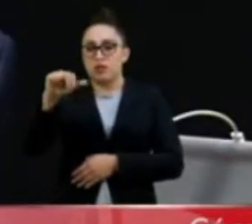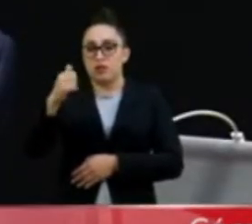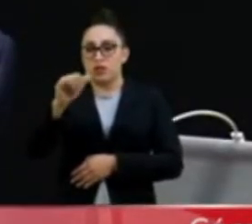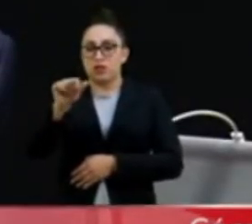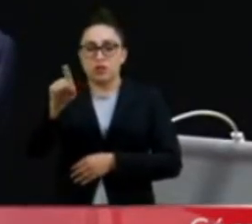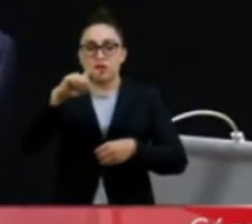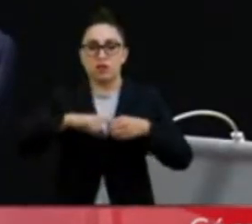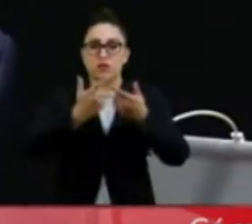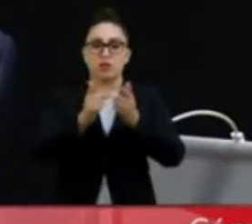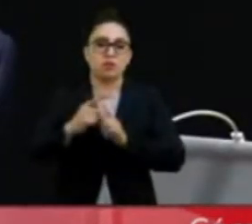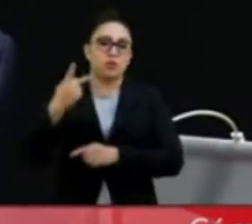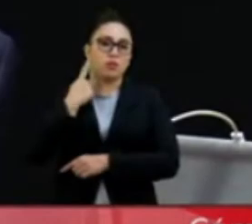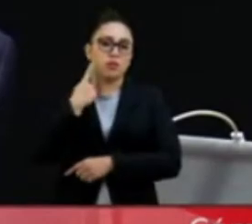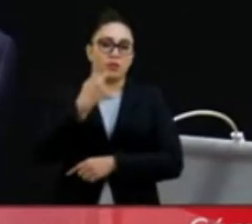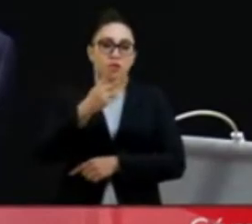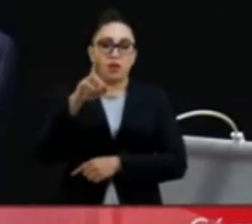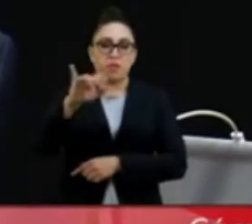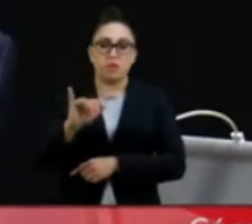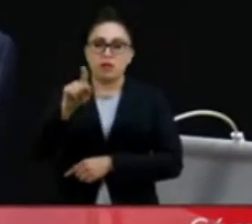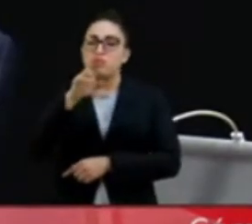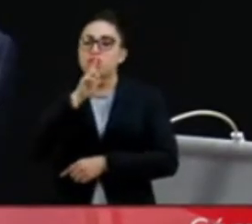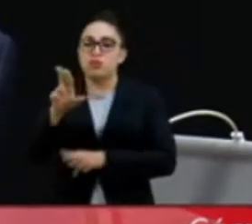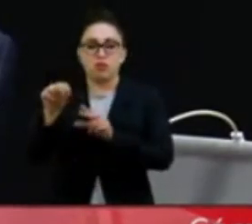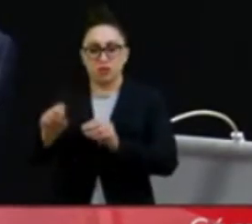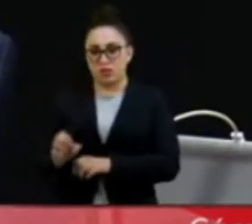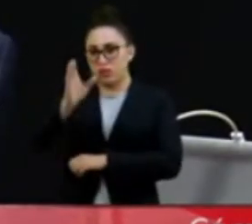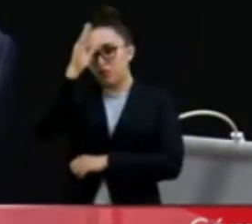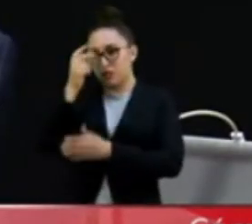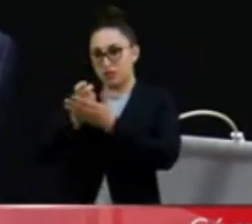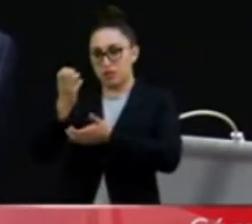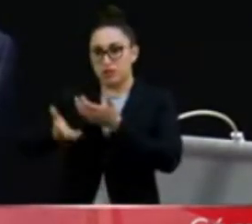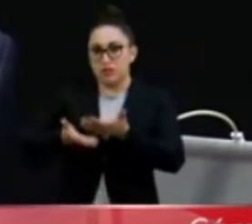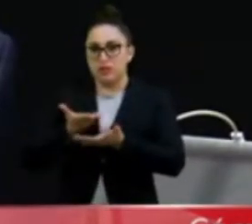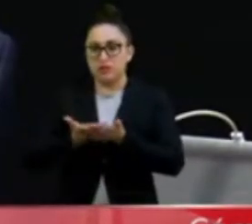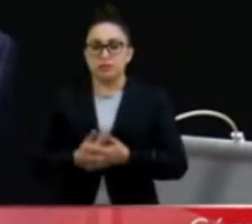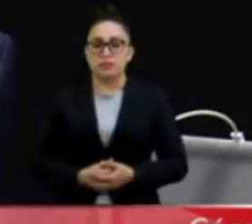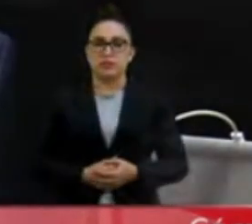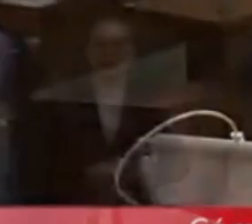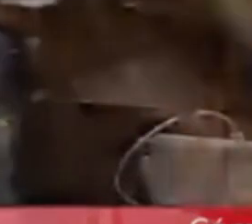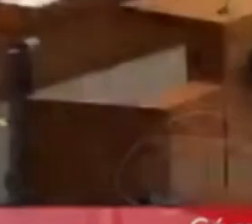del Partido Revolucionario Institucional, en contra de la convocatoria.